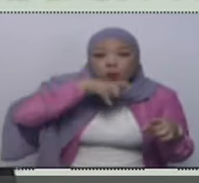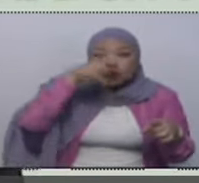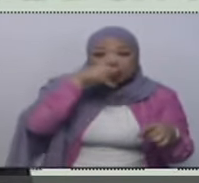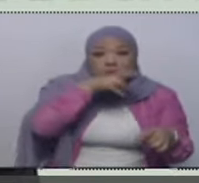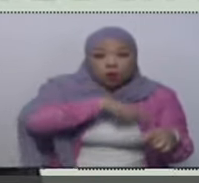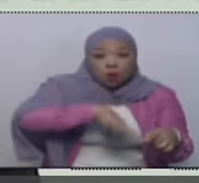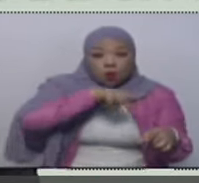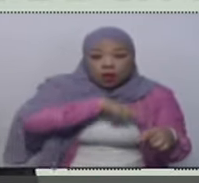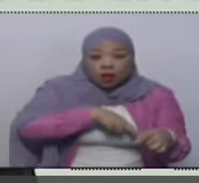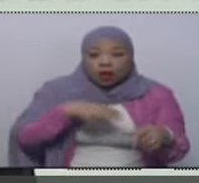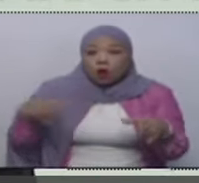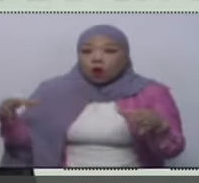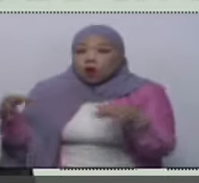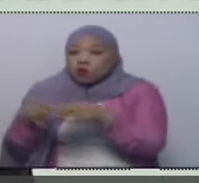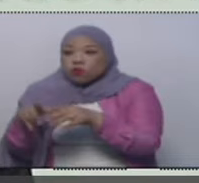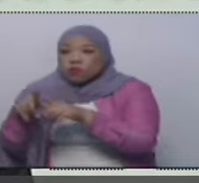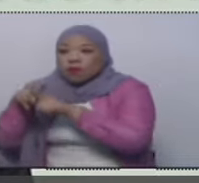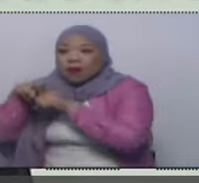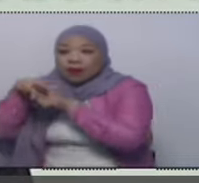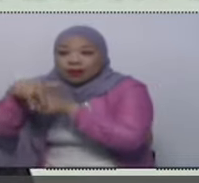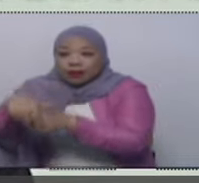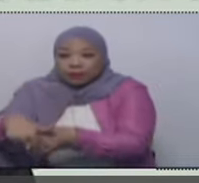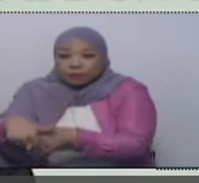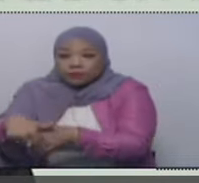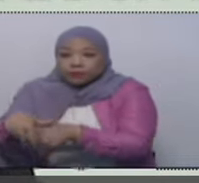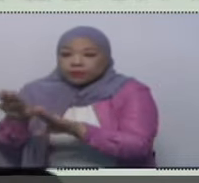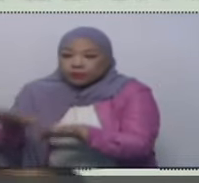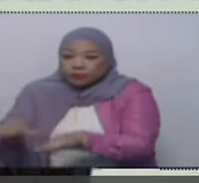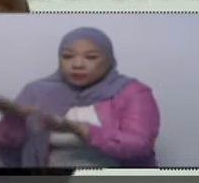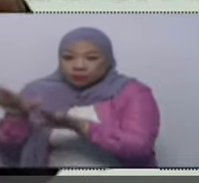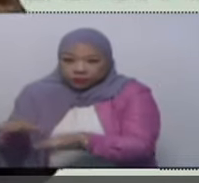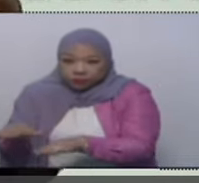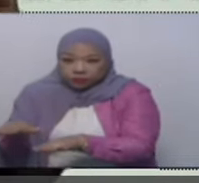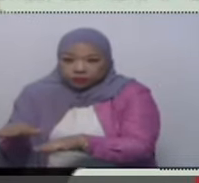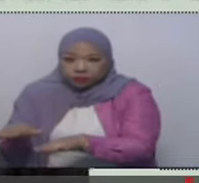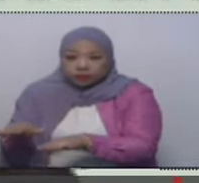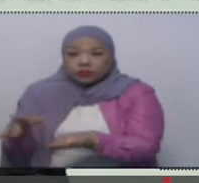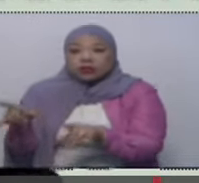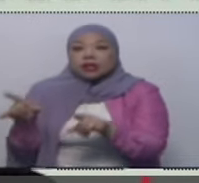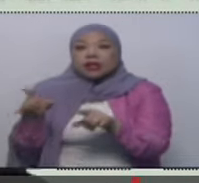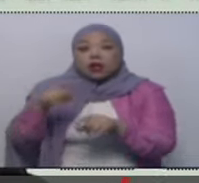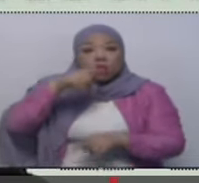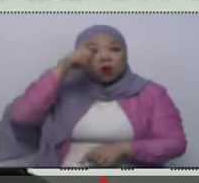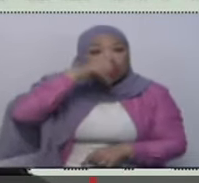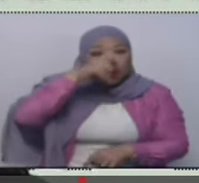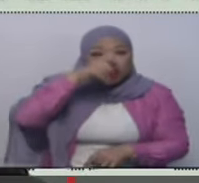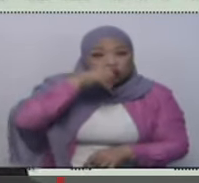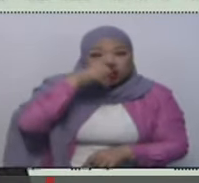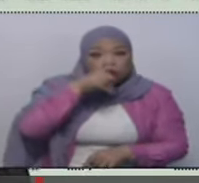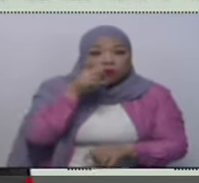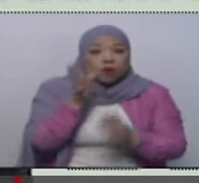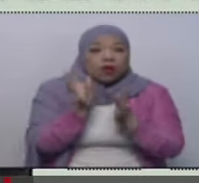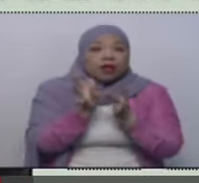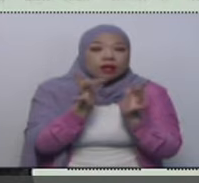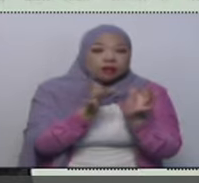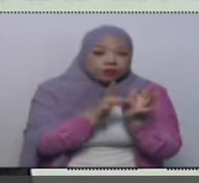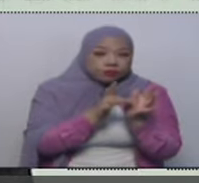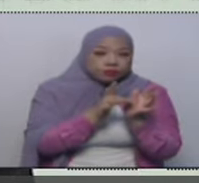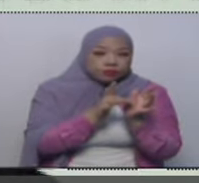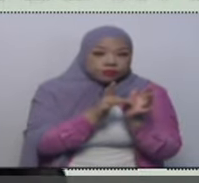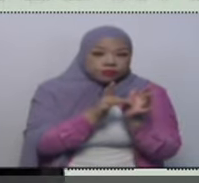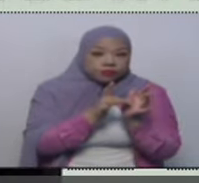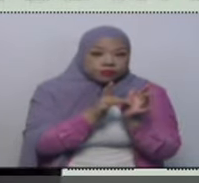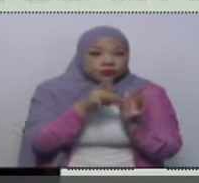Los judíos, igual que los musulmanes, igual que los cristianos, bueno, son